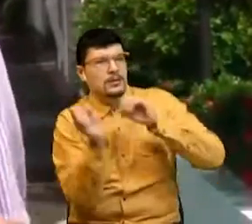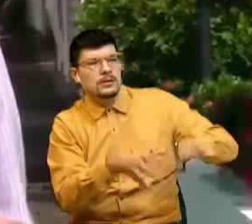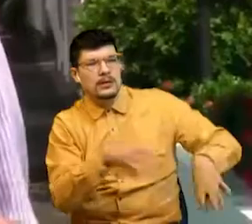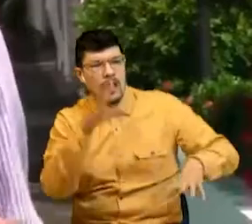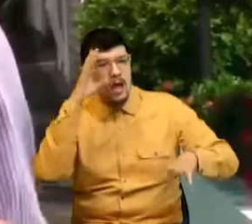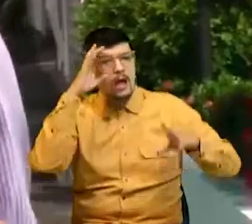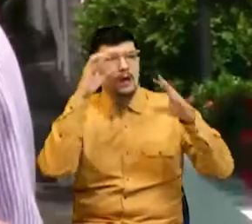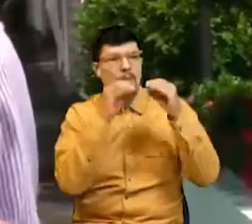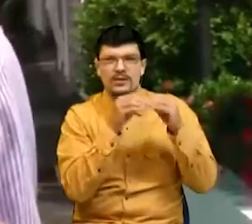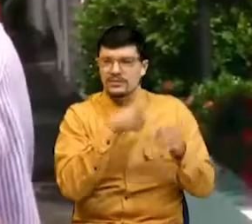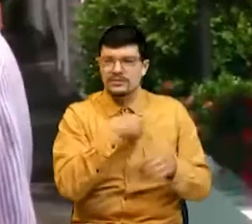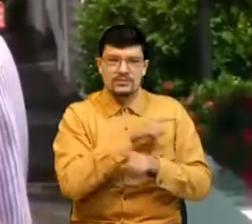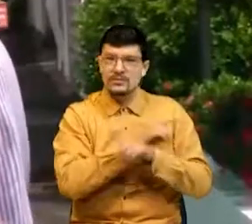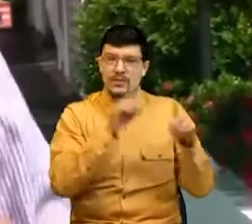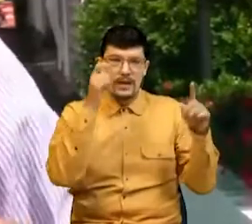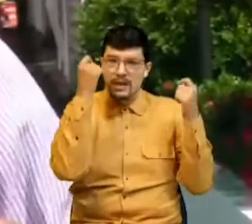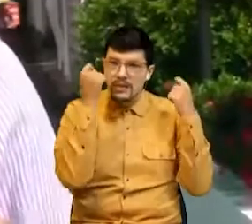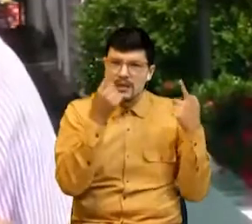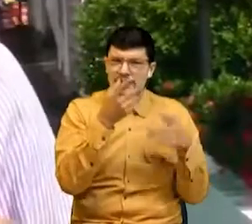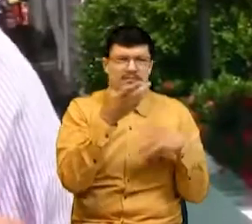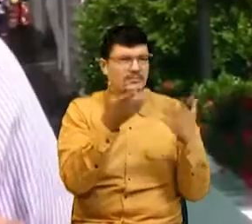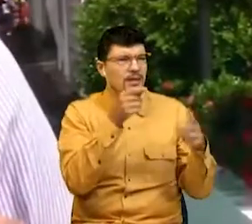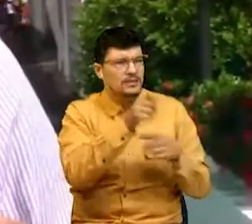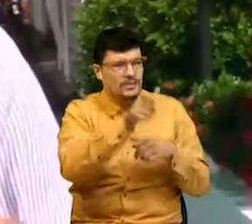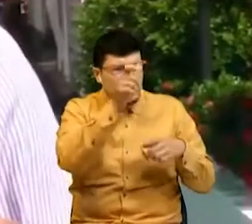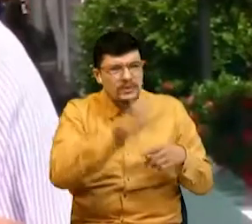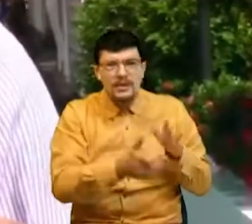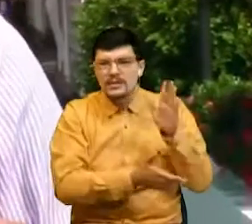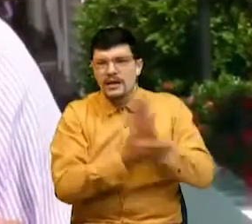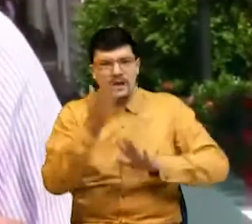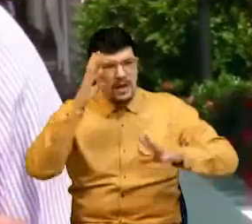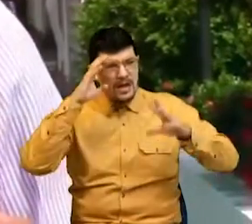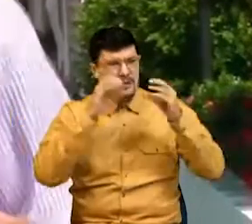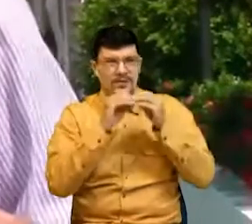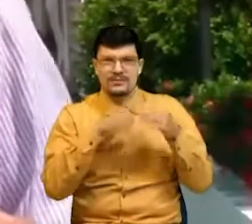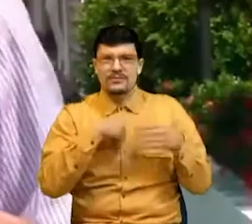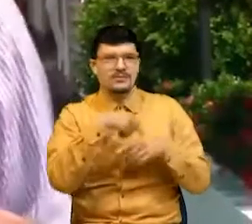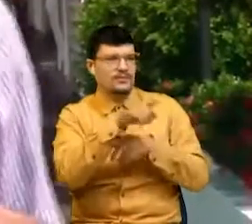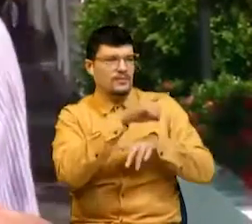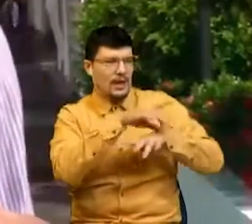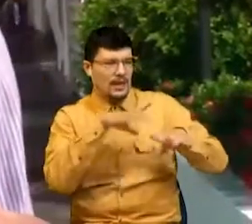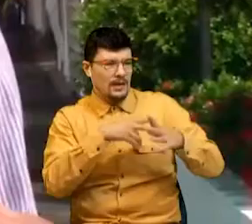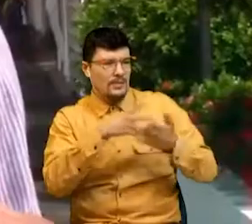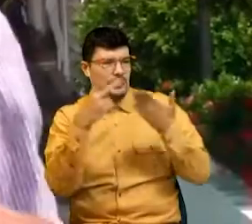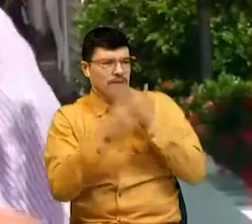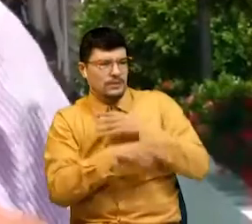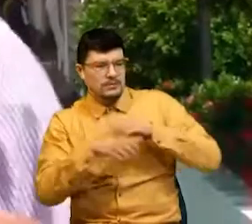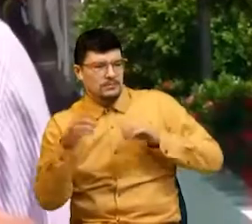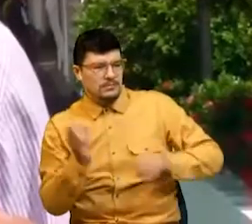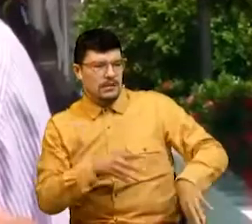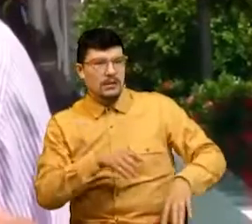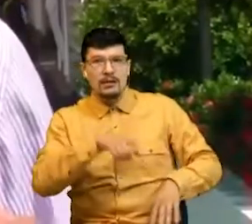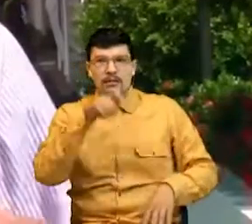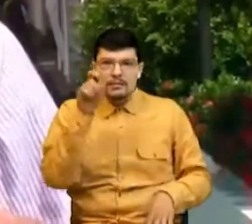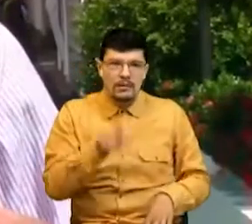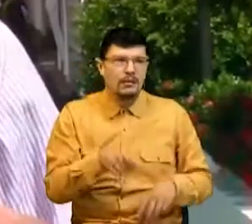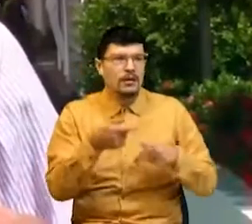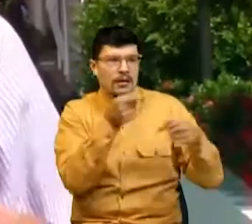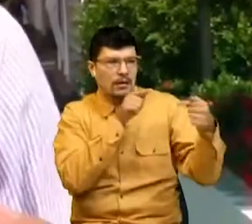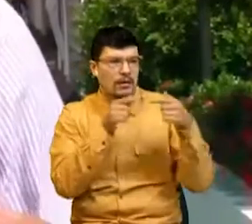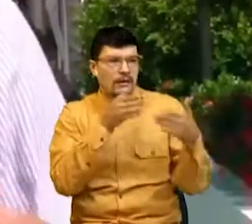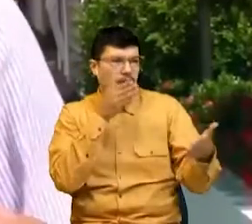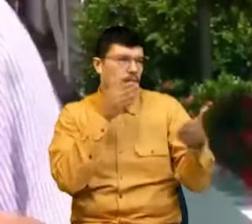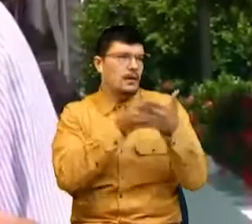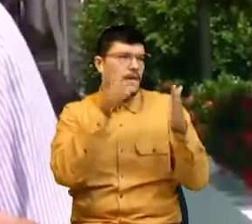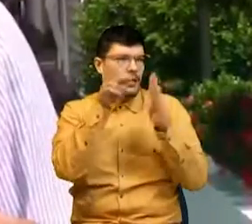mutuo acuerdo, que eso es lo otro que no logramos entender, cómo así que él se va por mutuo acuerdo y yo lo permito, si es, me está dejando el proyecto tirado, deberían haber puesto en